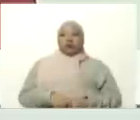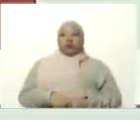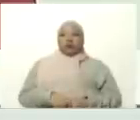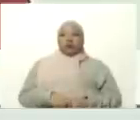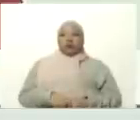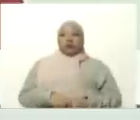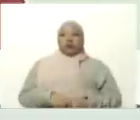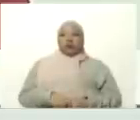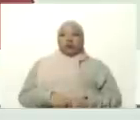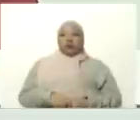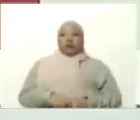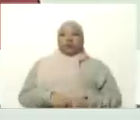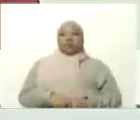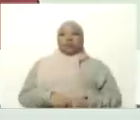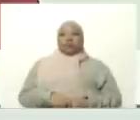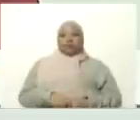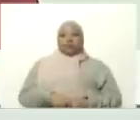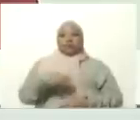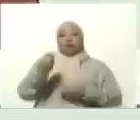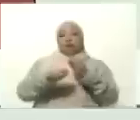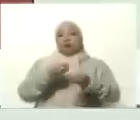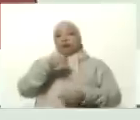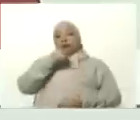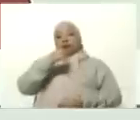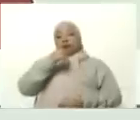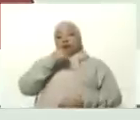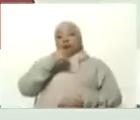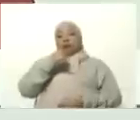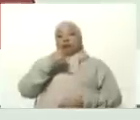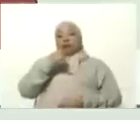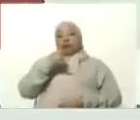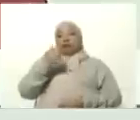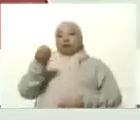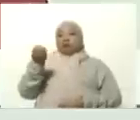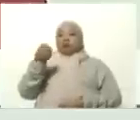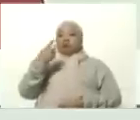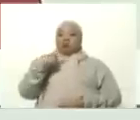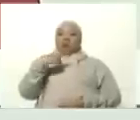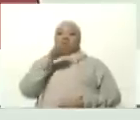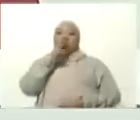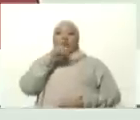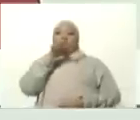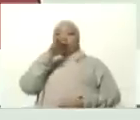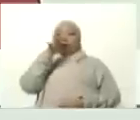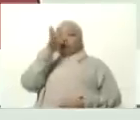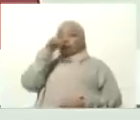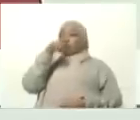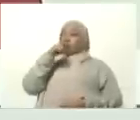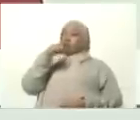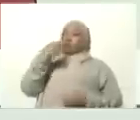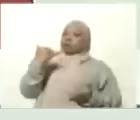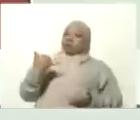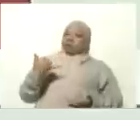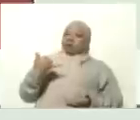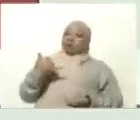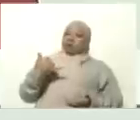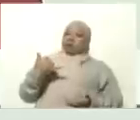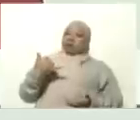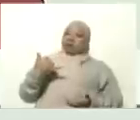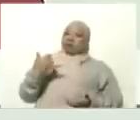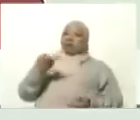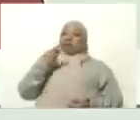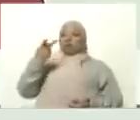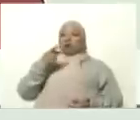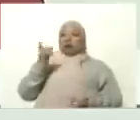Son otros. Tienen que cumplir. Tú los ves ahora, se llenan la boca. Vamos a hablar de lo político. ¿De qué de lo